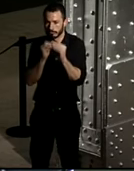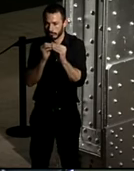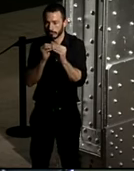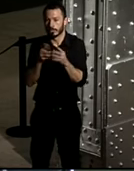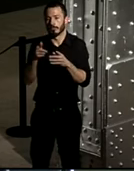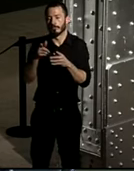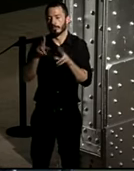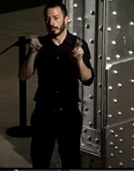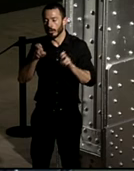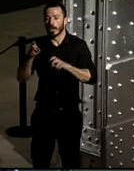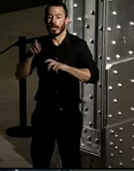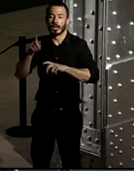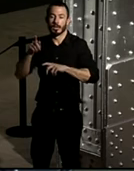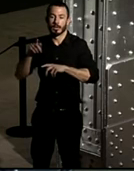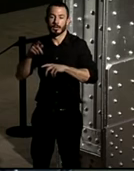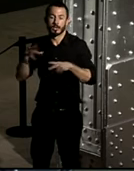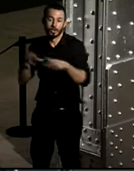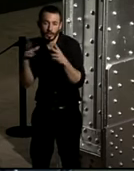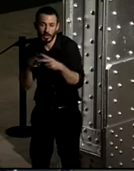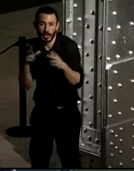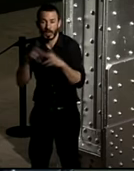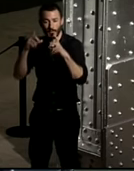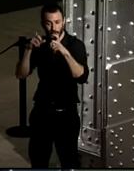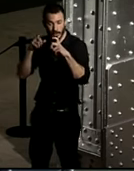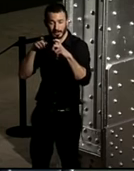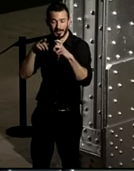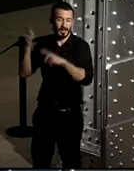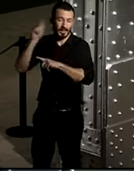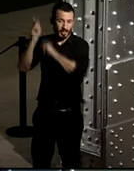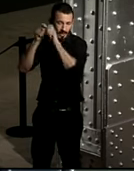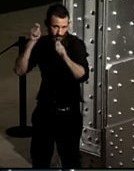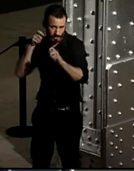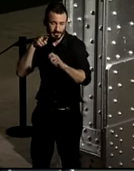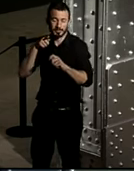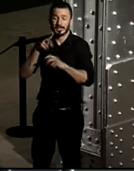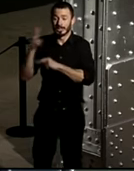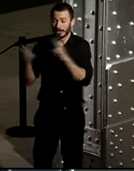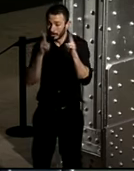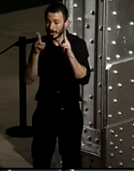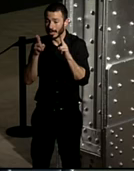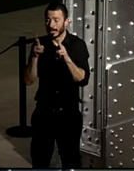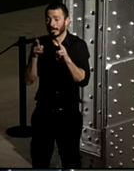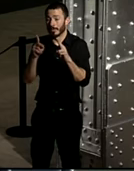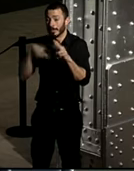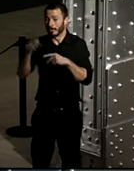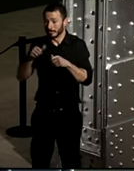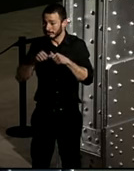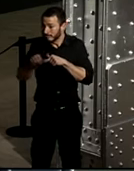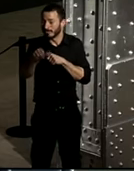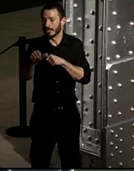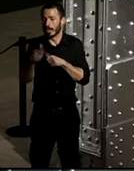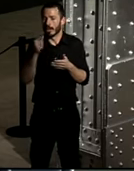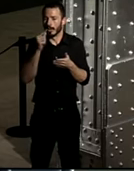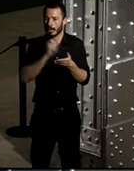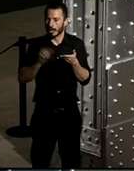inventó en Zaragoza, y a partir de ese cortometraje pues ya empecé a escribir para otros. Pero además a mí, es curioso, a mí me gustaba escribir y